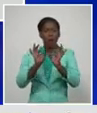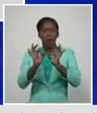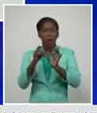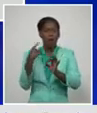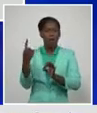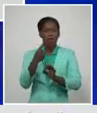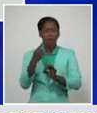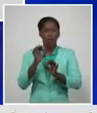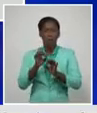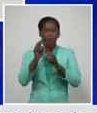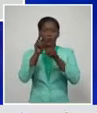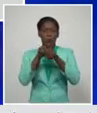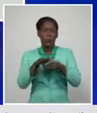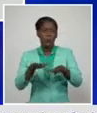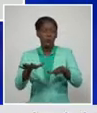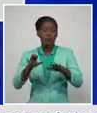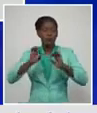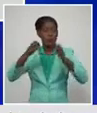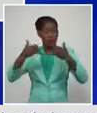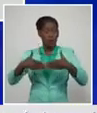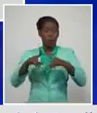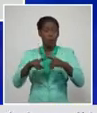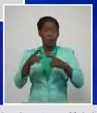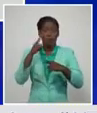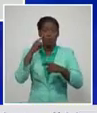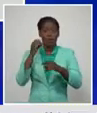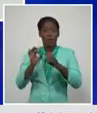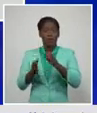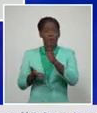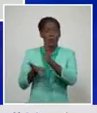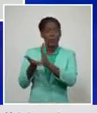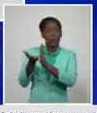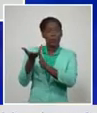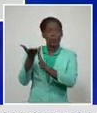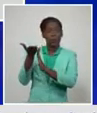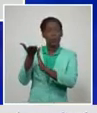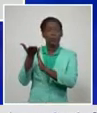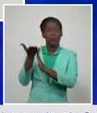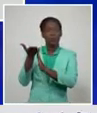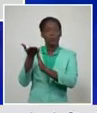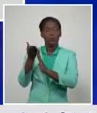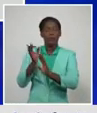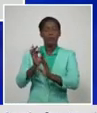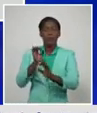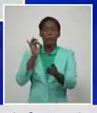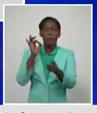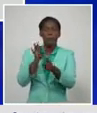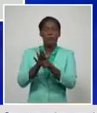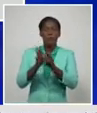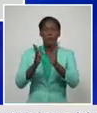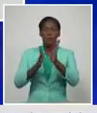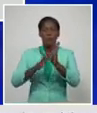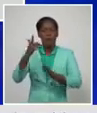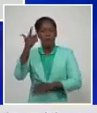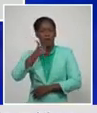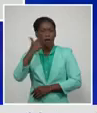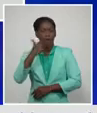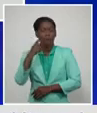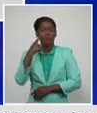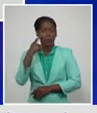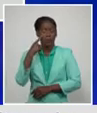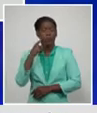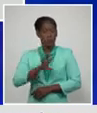no puedo negar, porque además la cifra nos dice todo, que empezamos mal el mes de abril, y